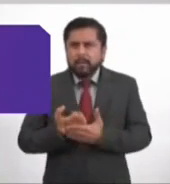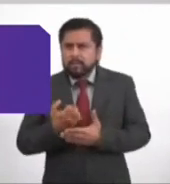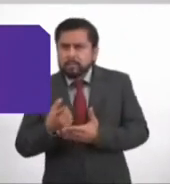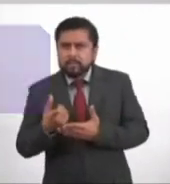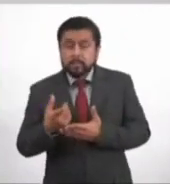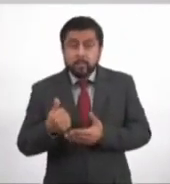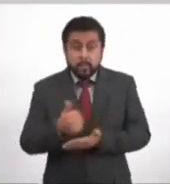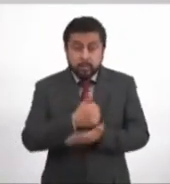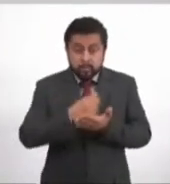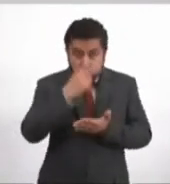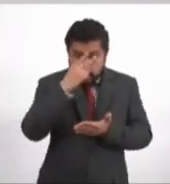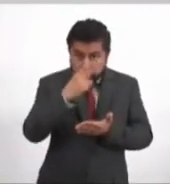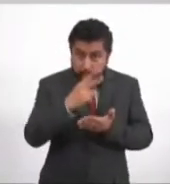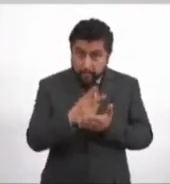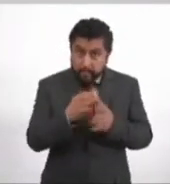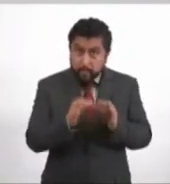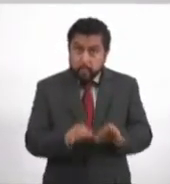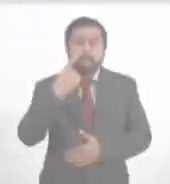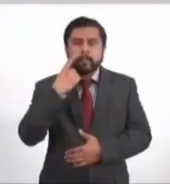días. Esto respondió.